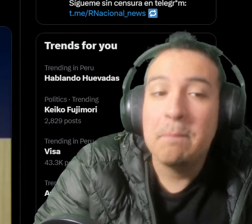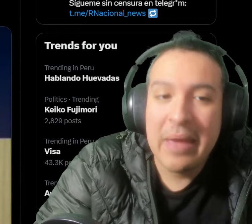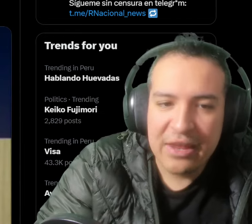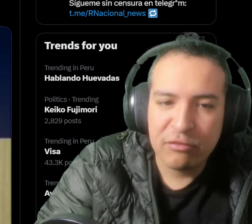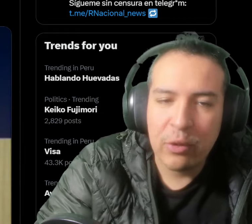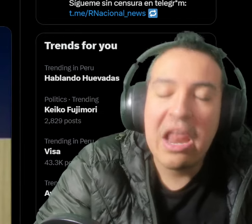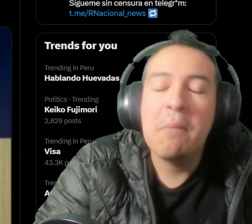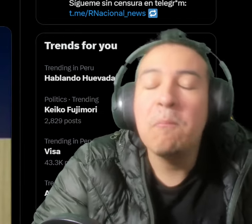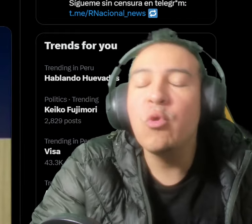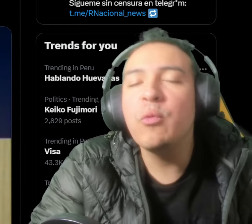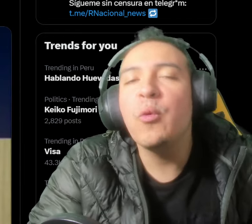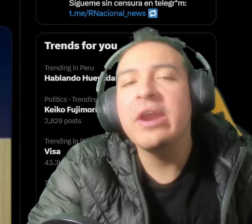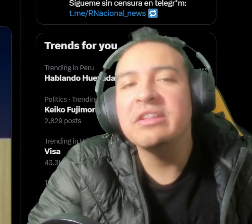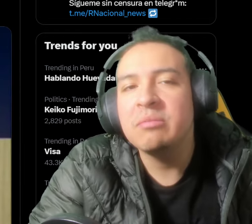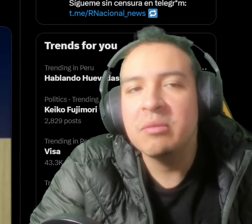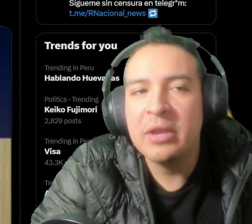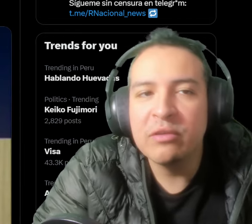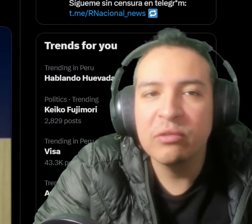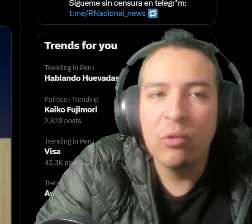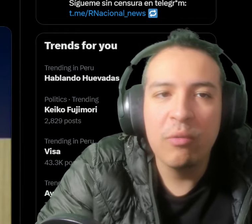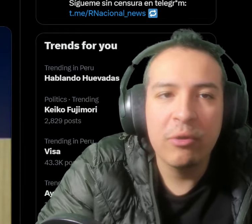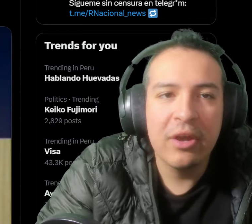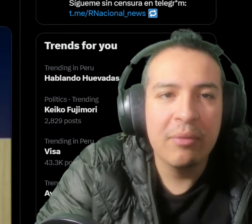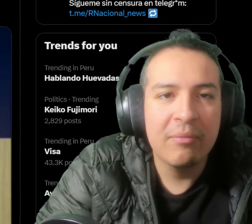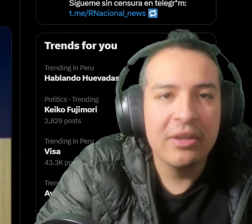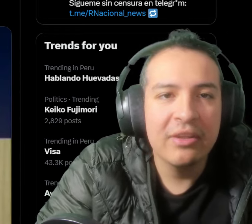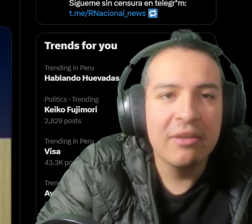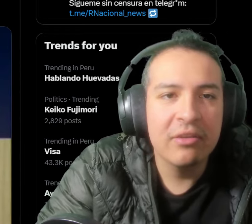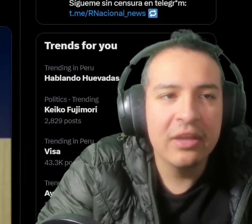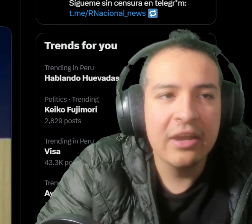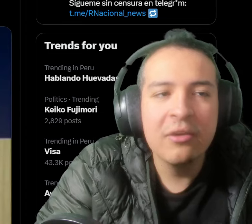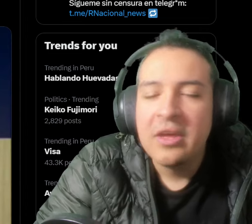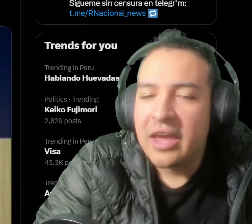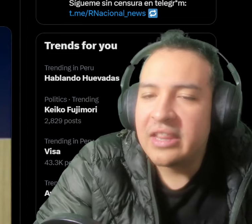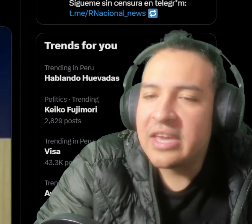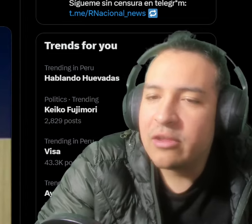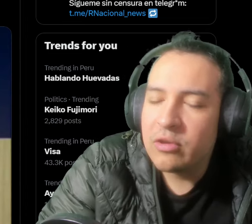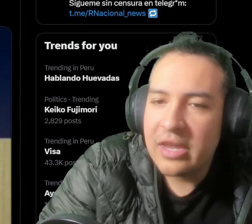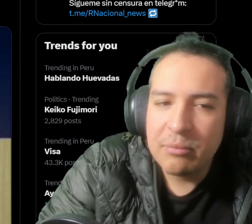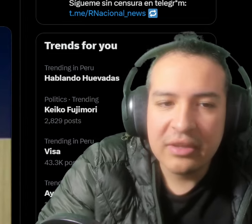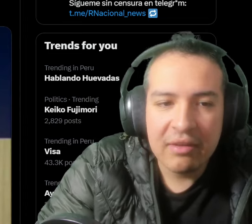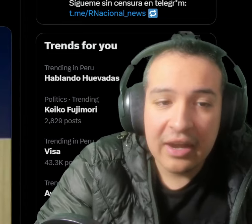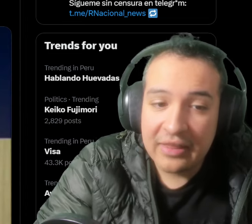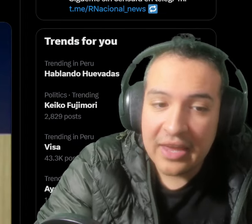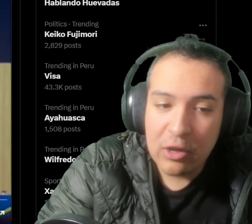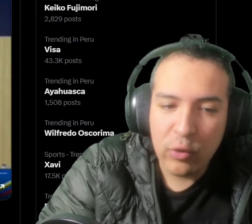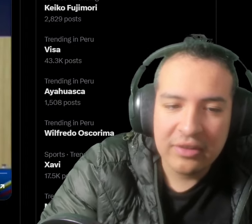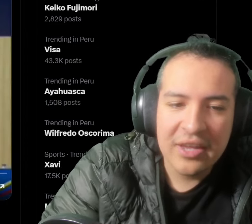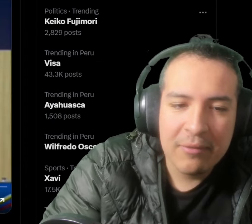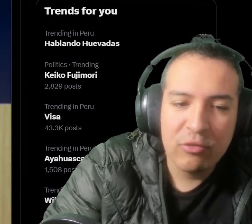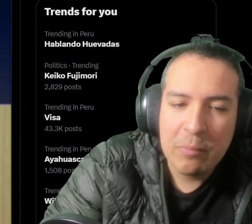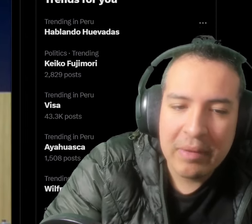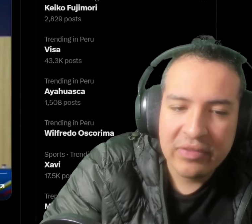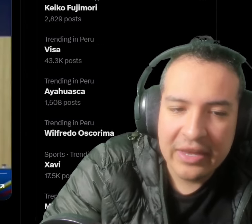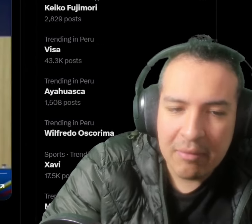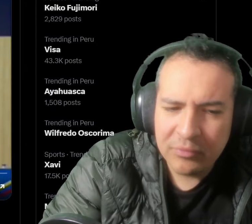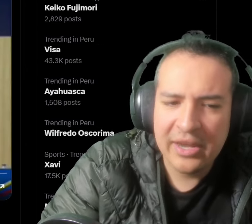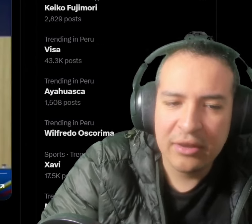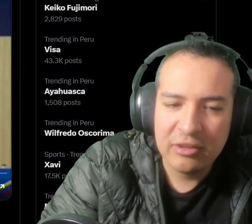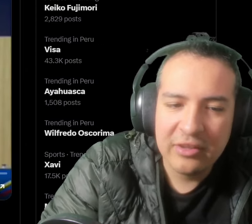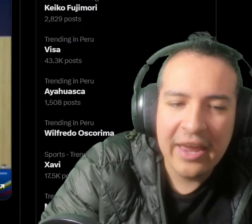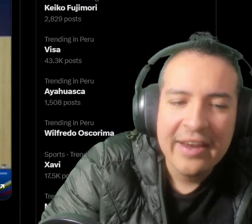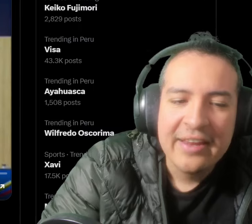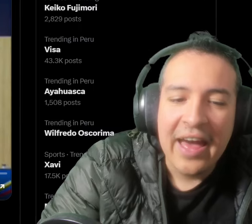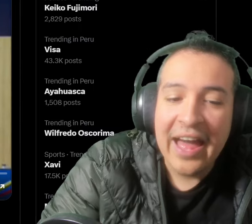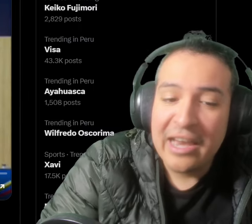desde Venezuela muy buenas y bienvenidos a un nuevo programa en amanecer libertario el día de hoy tenemos que hablar de lo que estás viendo en pantalla vamos